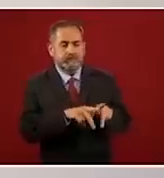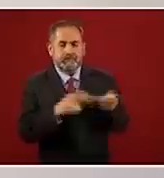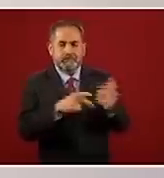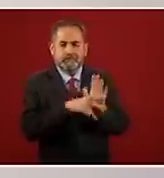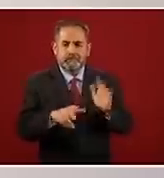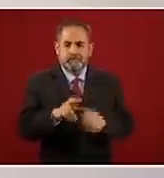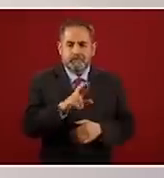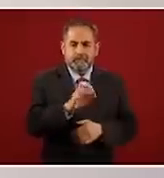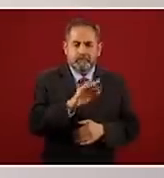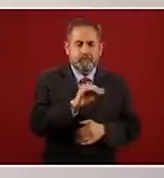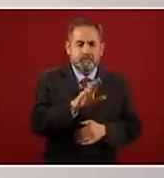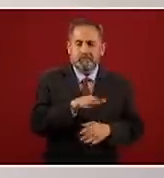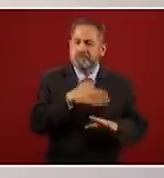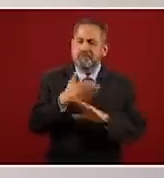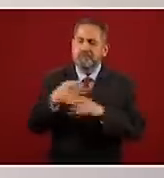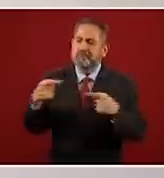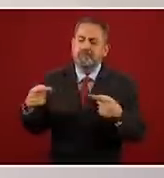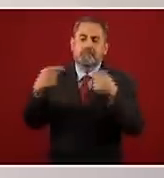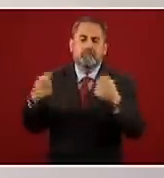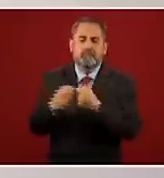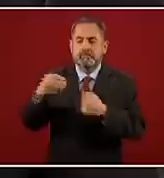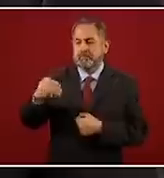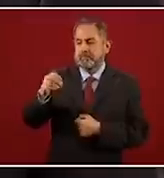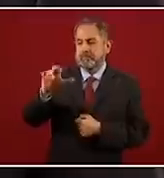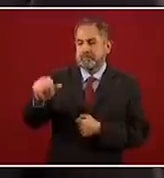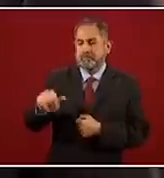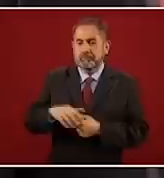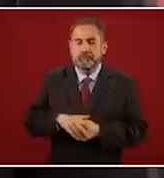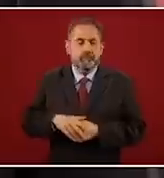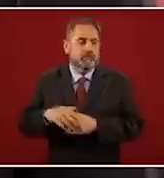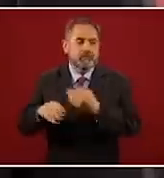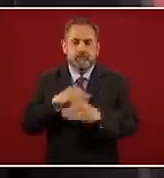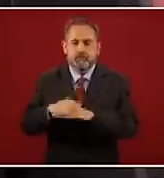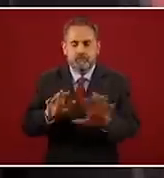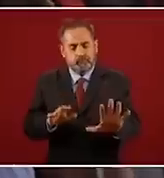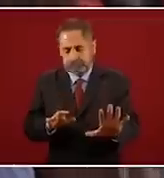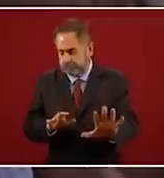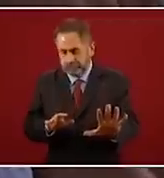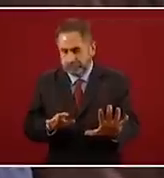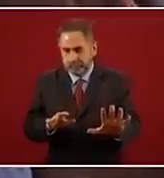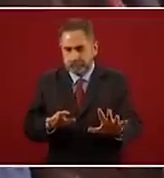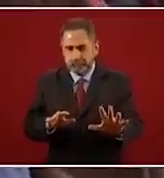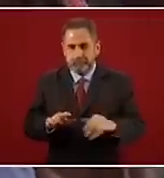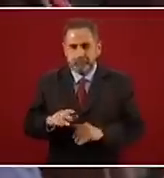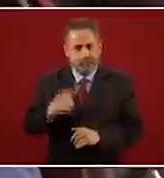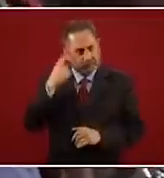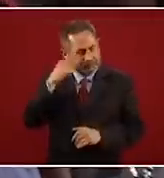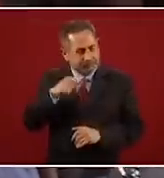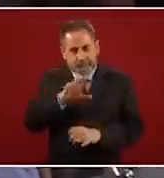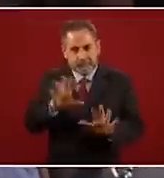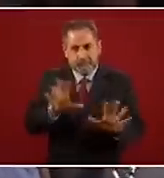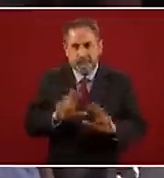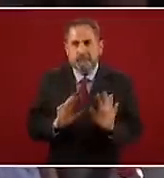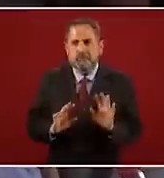con los Moreira de tiempo atrás. Todo Coahuila, presidente. No generalizar.